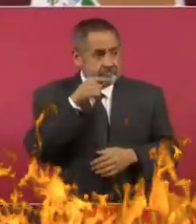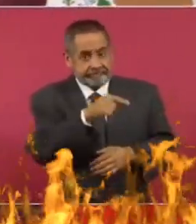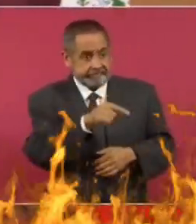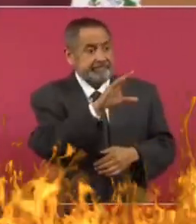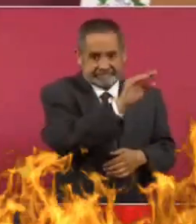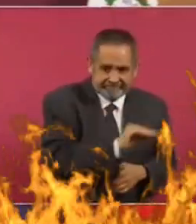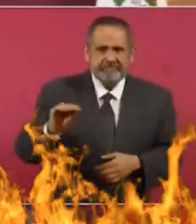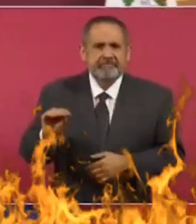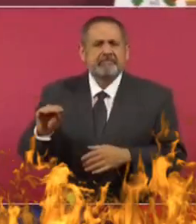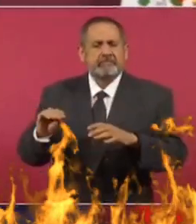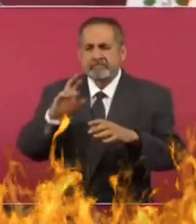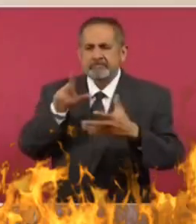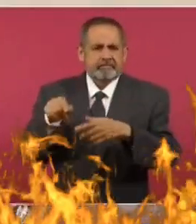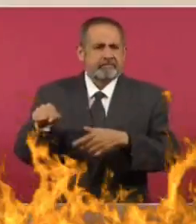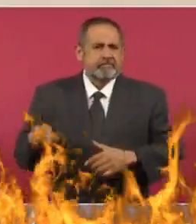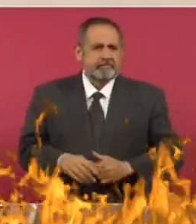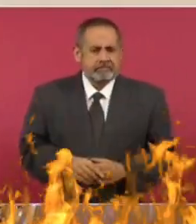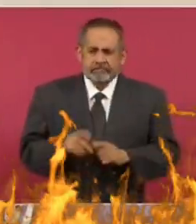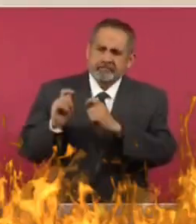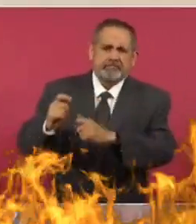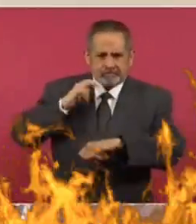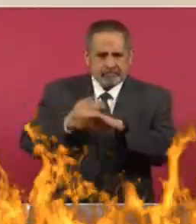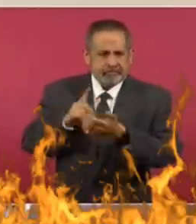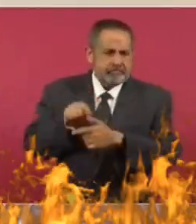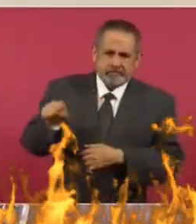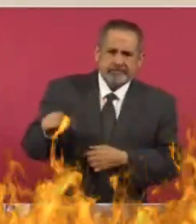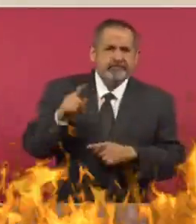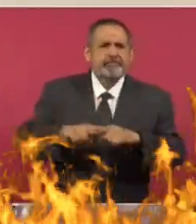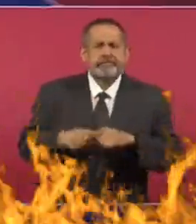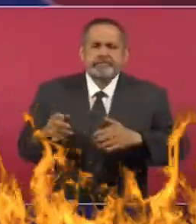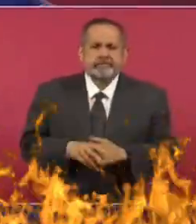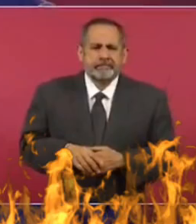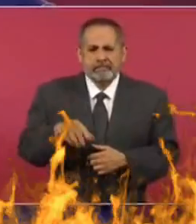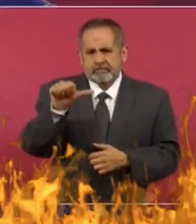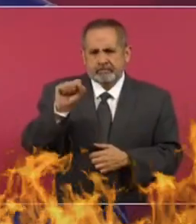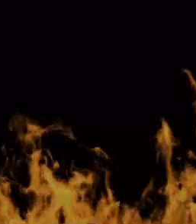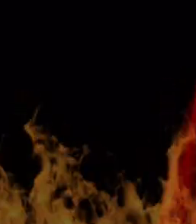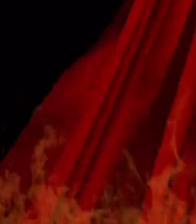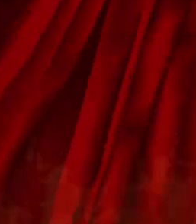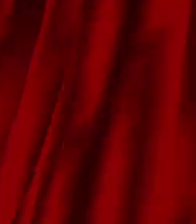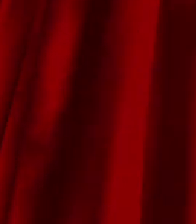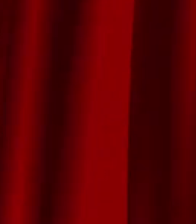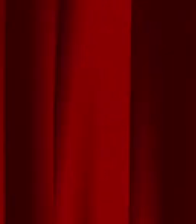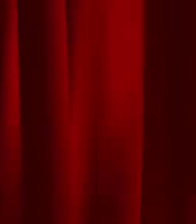se le encarguen a la Auditoría Superior de la Federación.